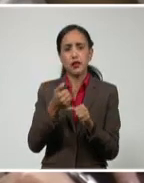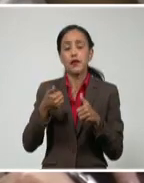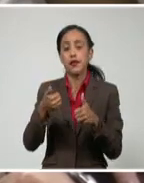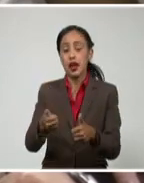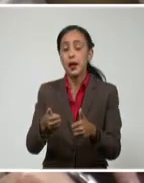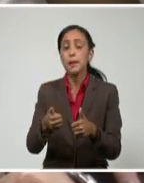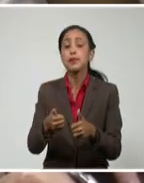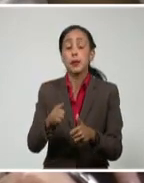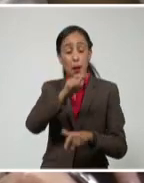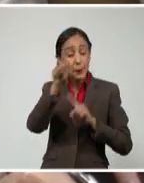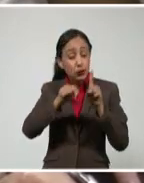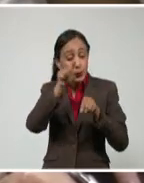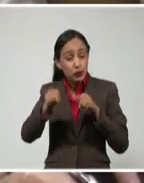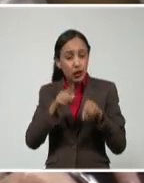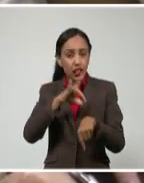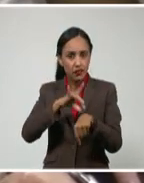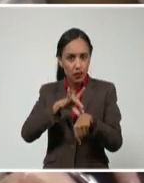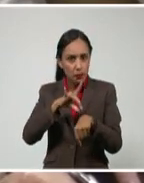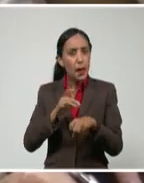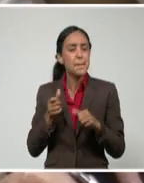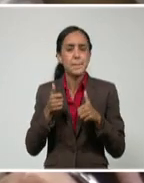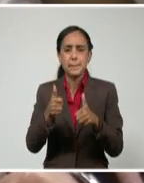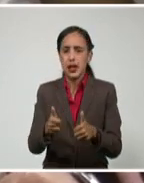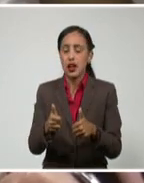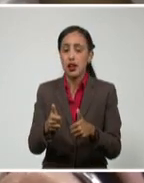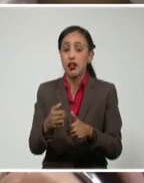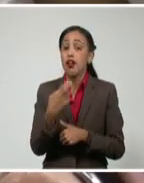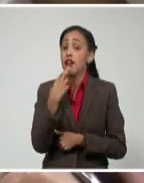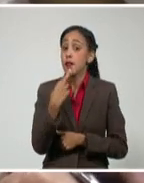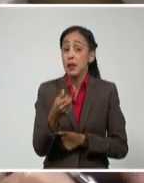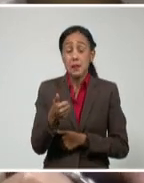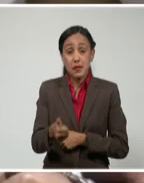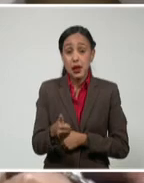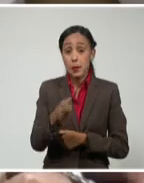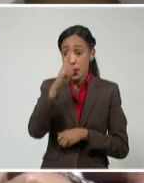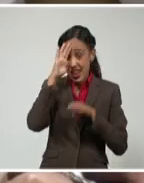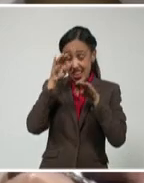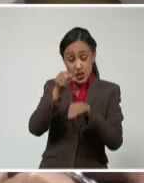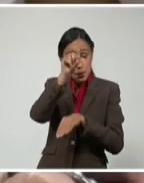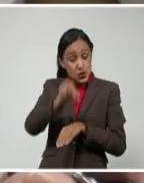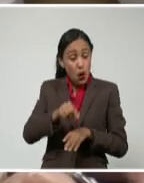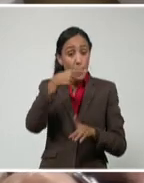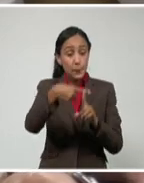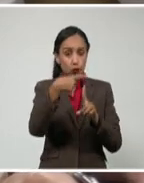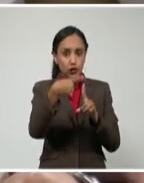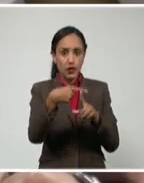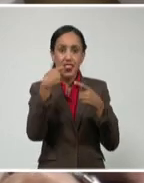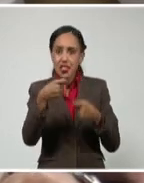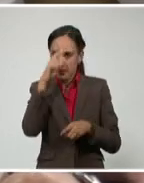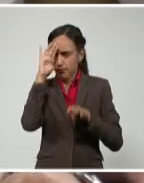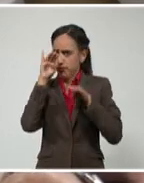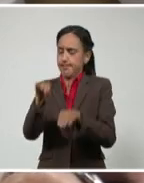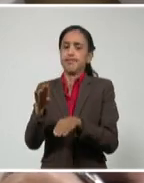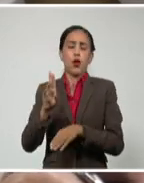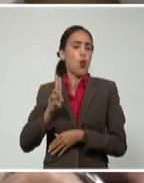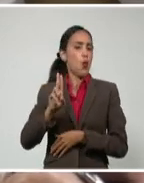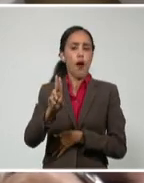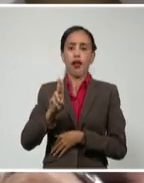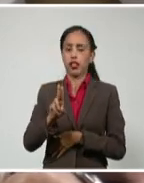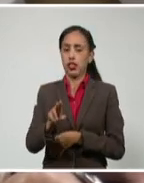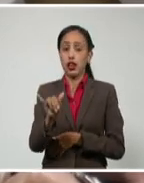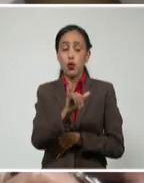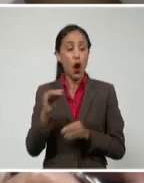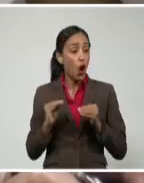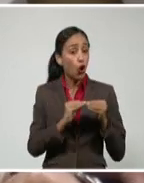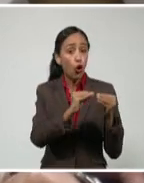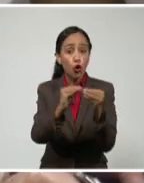encuestas epidemiológicas, la inmediatez en el ingreso de los casos confirmados, de los sospechosos y de los contactos, la respuesta